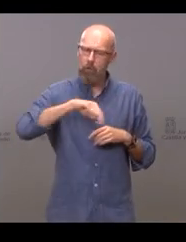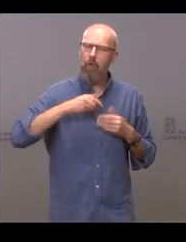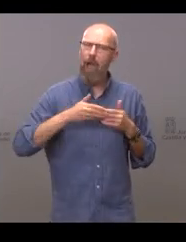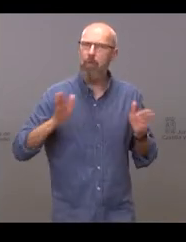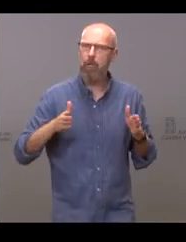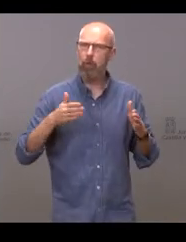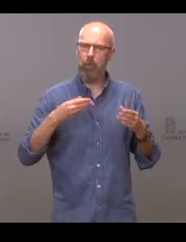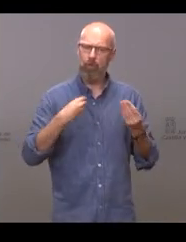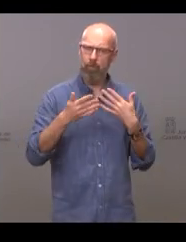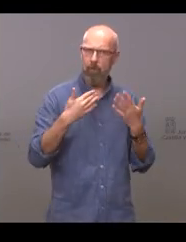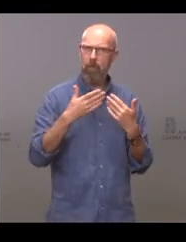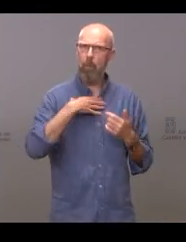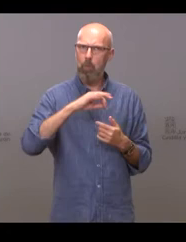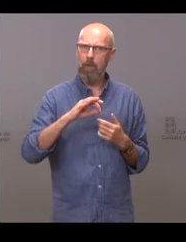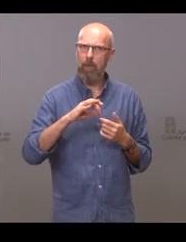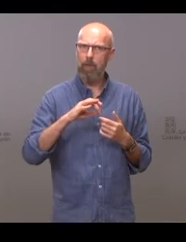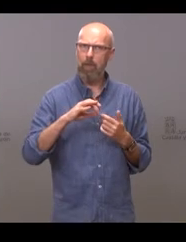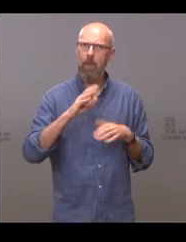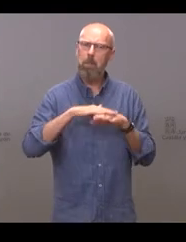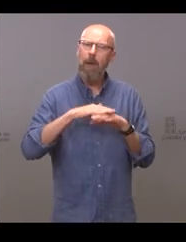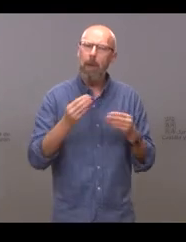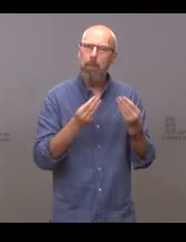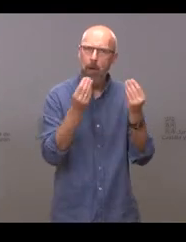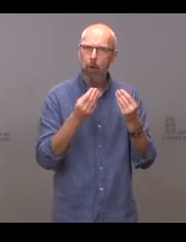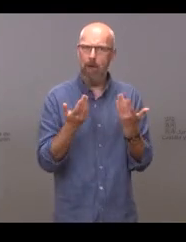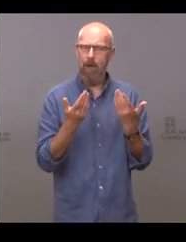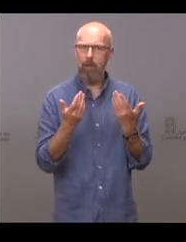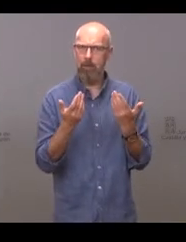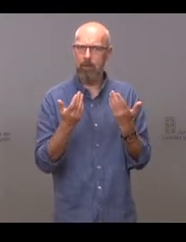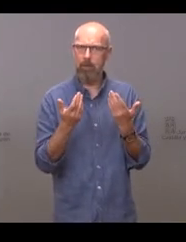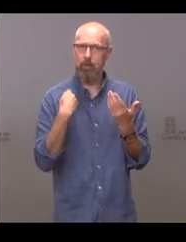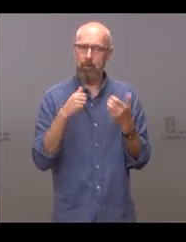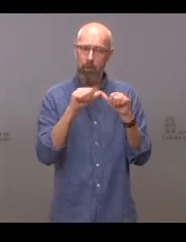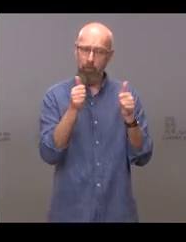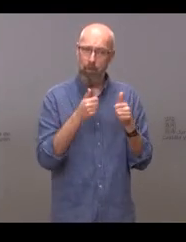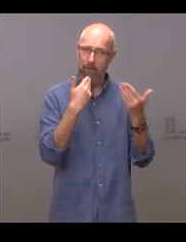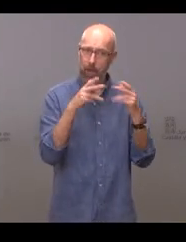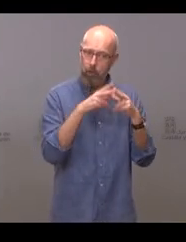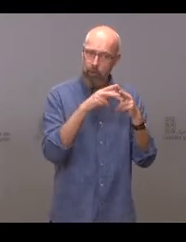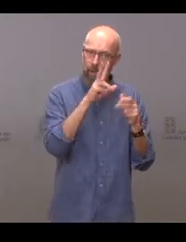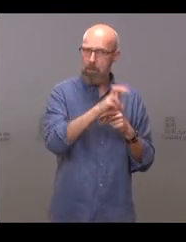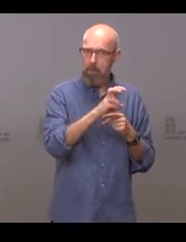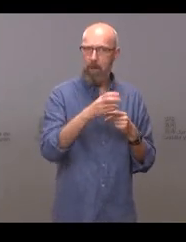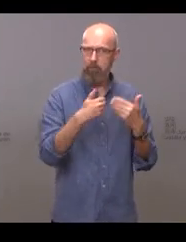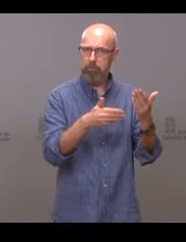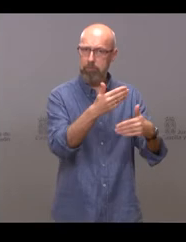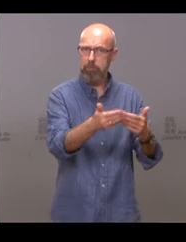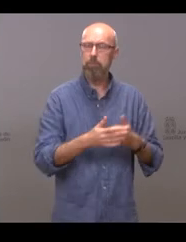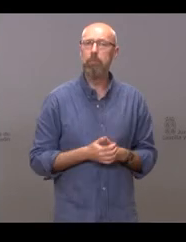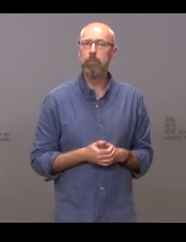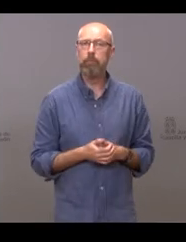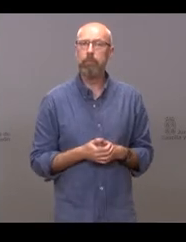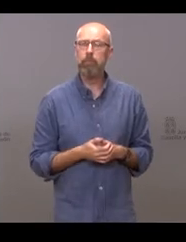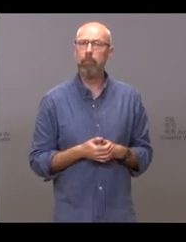eso pueda ser una causa de mejora pero dentro de los propios cauces del diálogo social en el que creemos